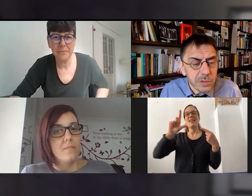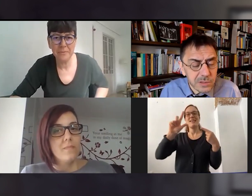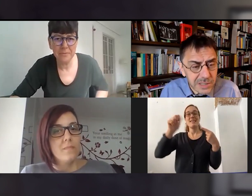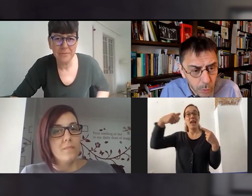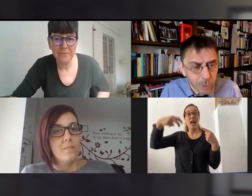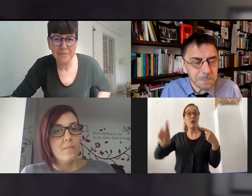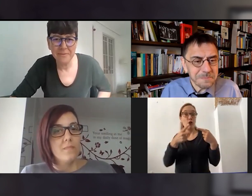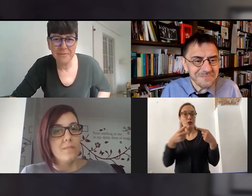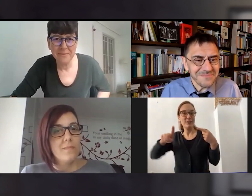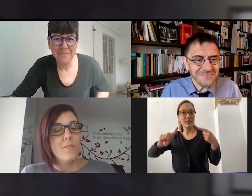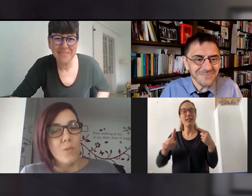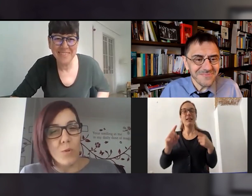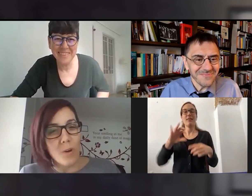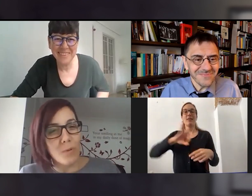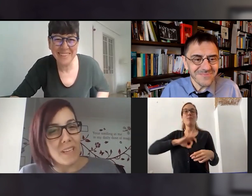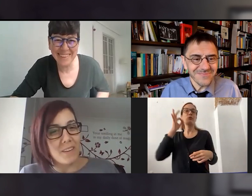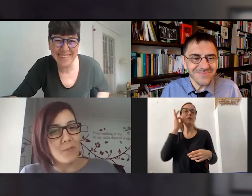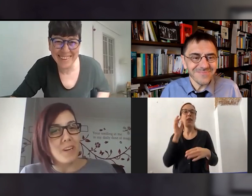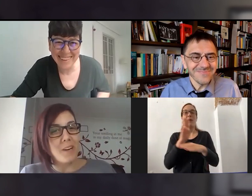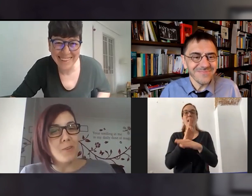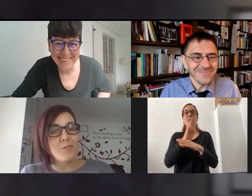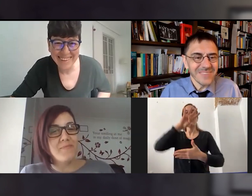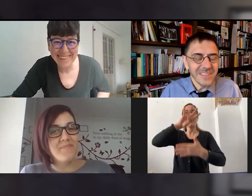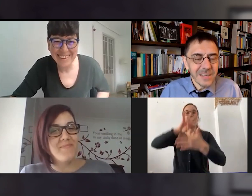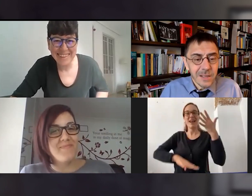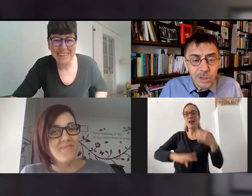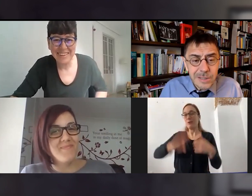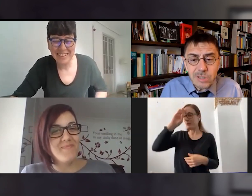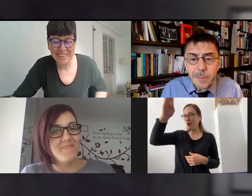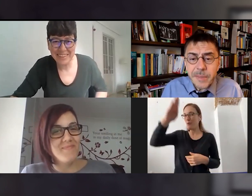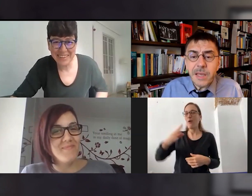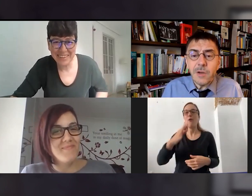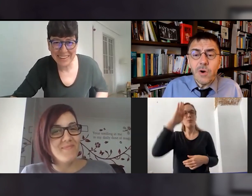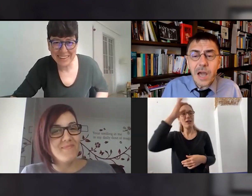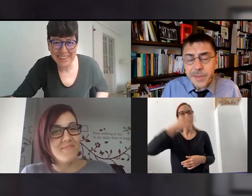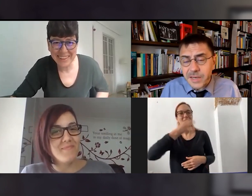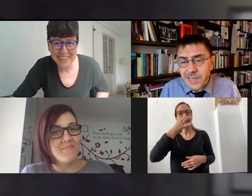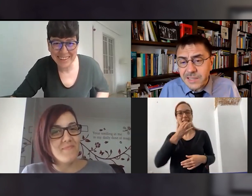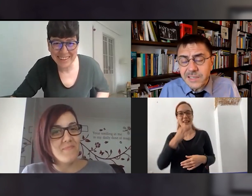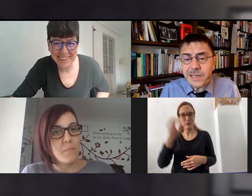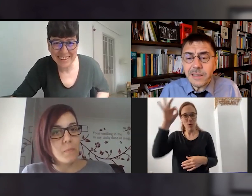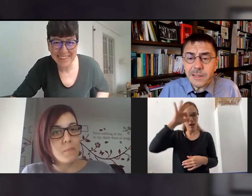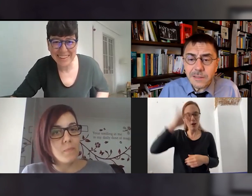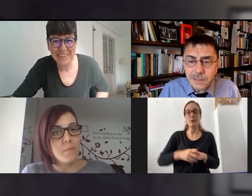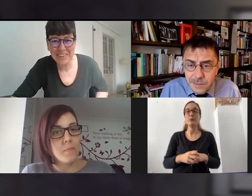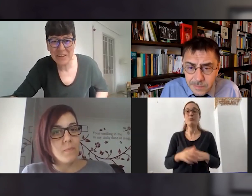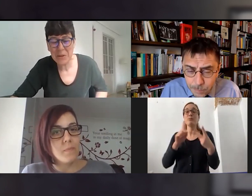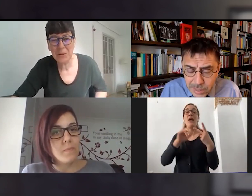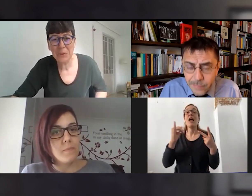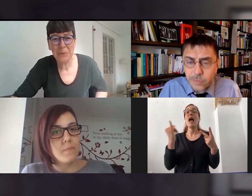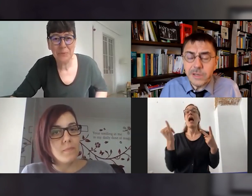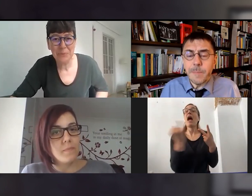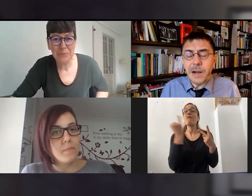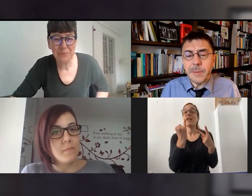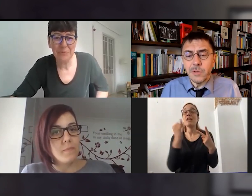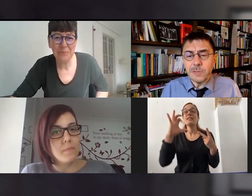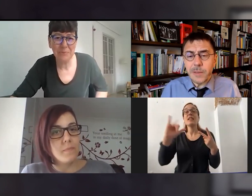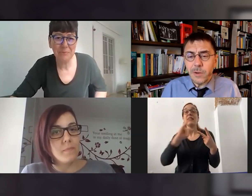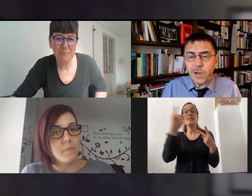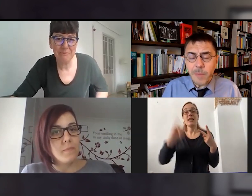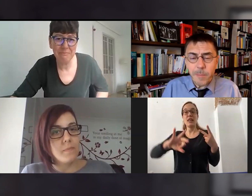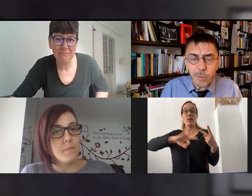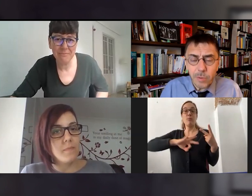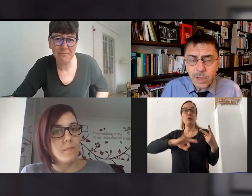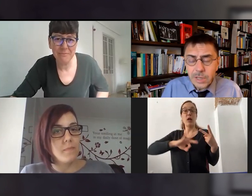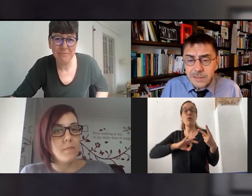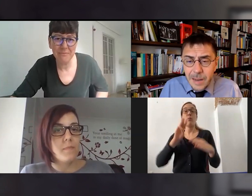un saludo. Hola, buenas tardes, Juan Carlos. Contamos también con Javier Sánchez, diputado en el Parlamento